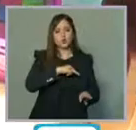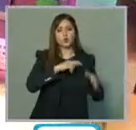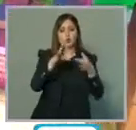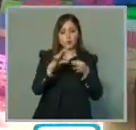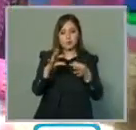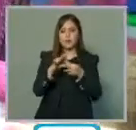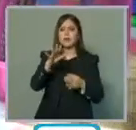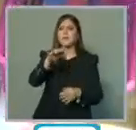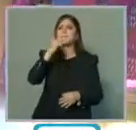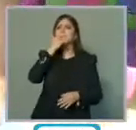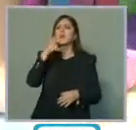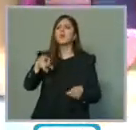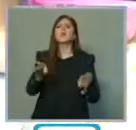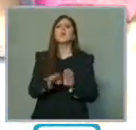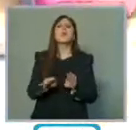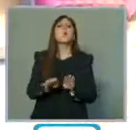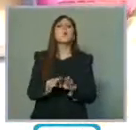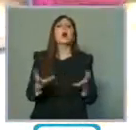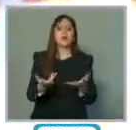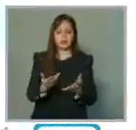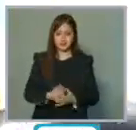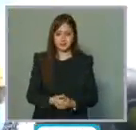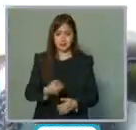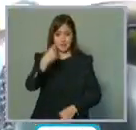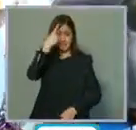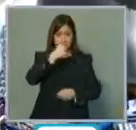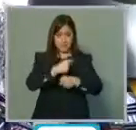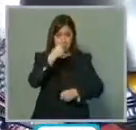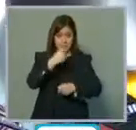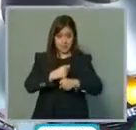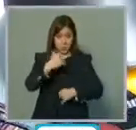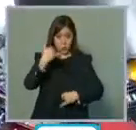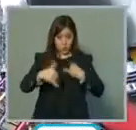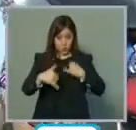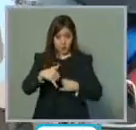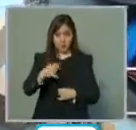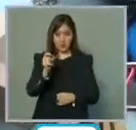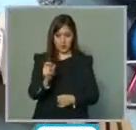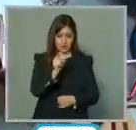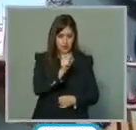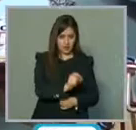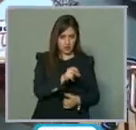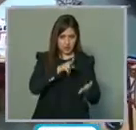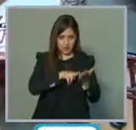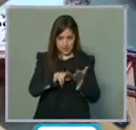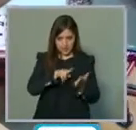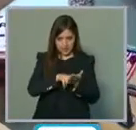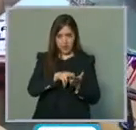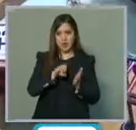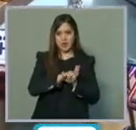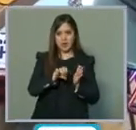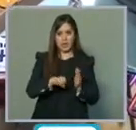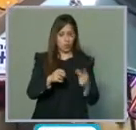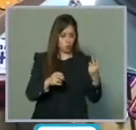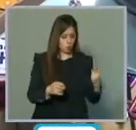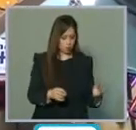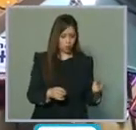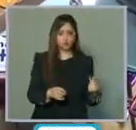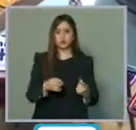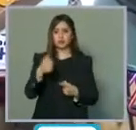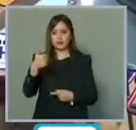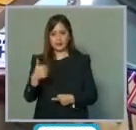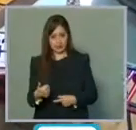sumaría ahí. Aquí, por ejemplo, el primer jugador es el único que puede tirar estas dos fichas negras. Las acomoda, por decir así, en 2 y en